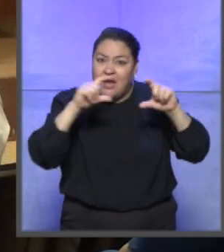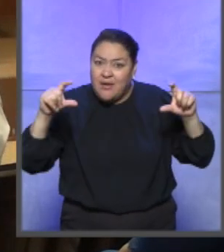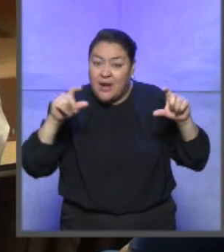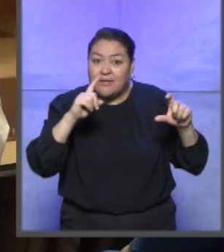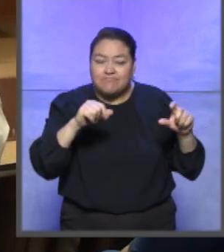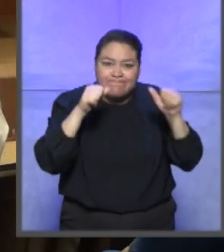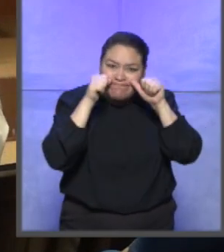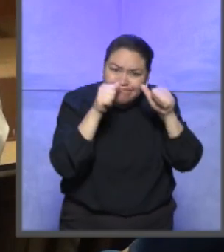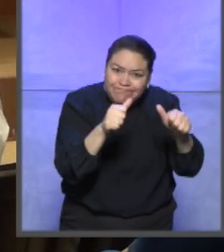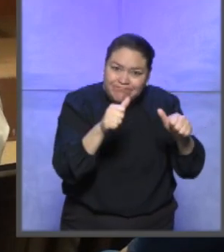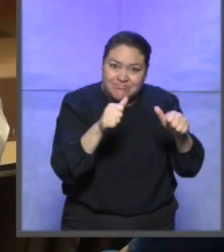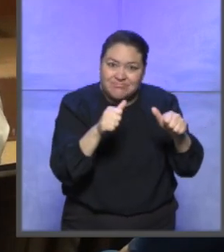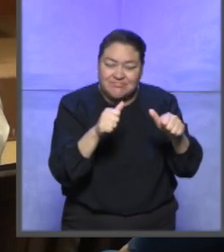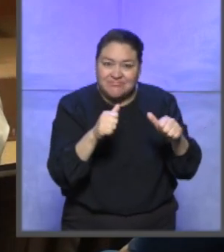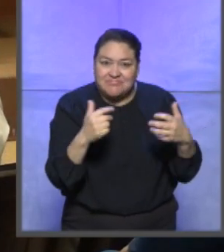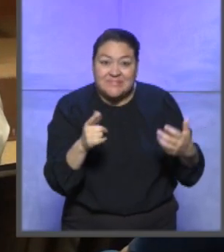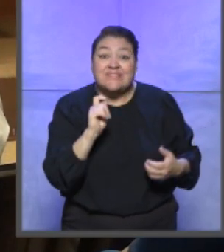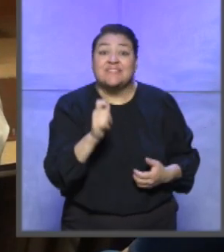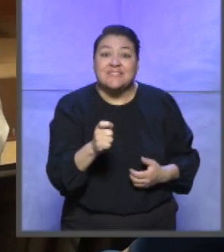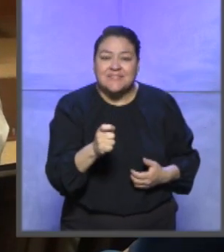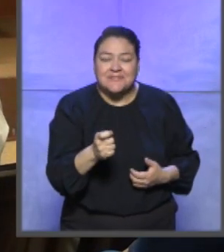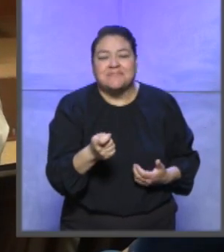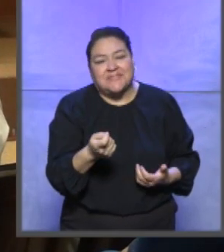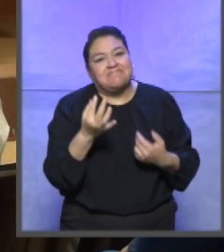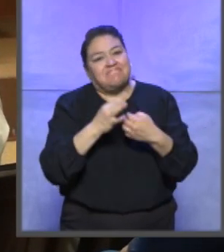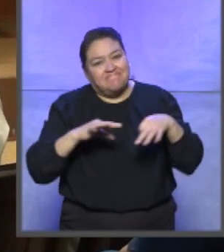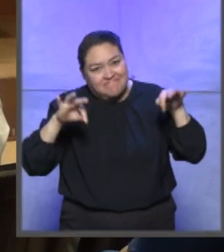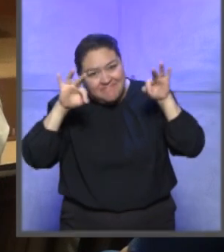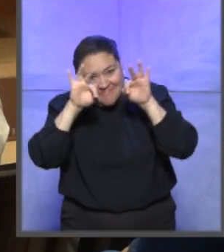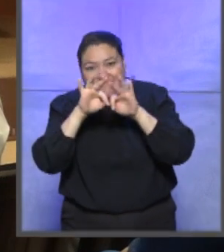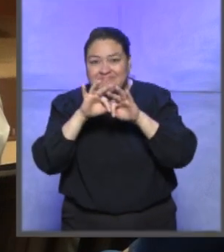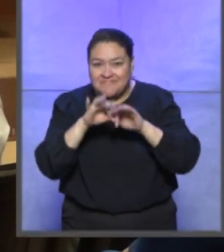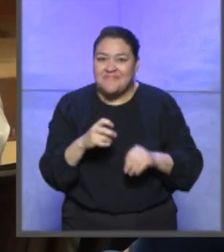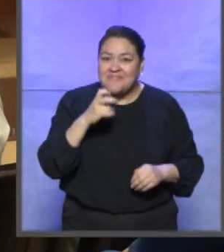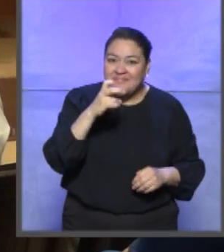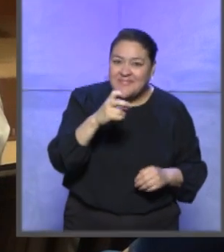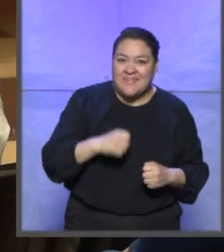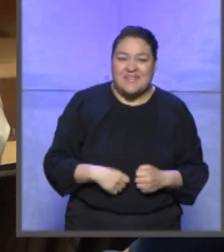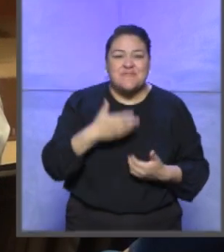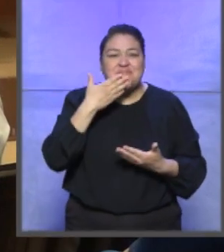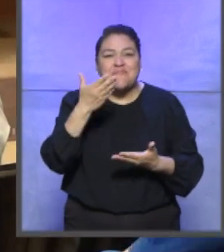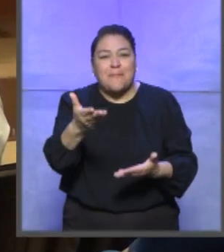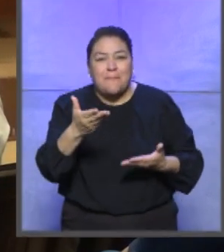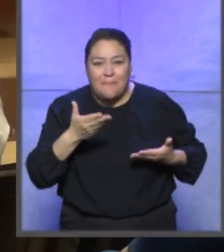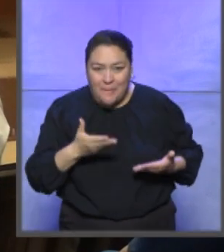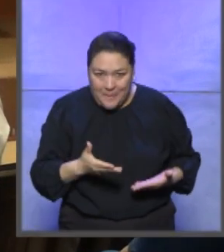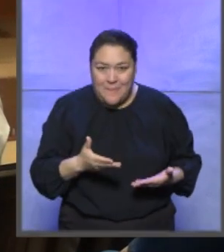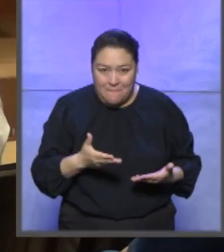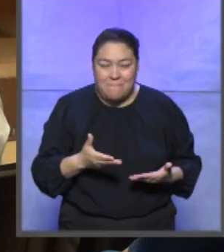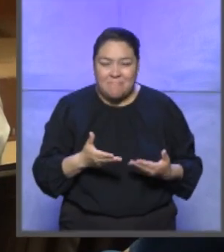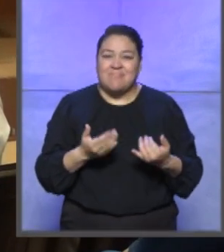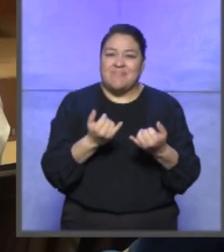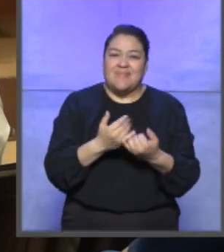término escuchatorio. Vamos a lo más importante del evento. Bienvenidos todos